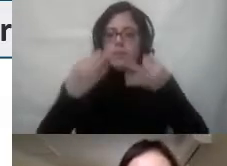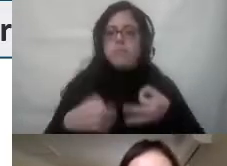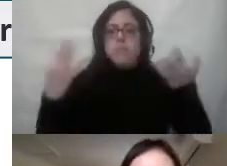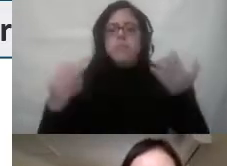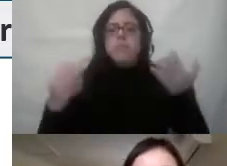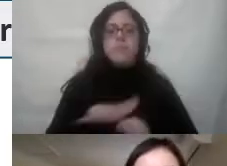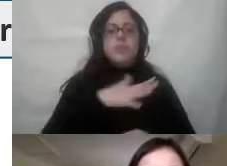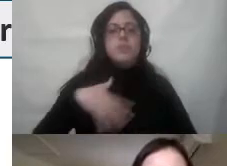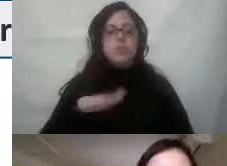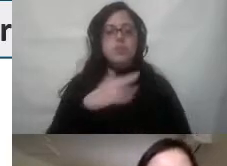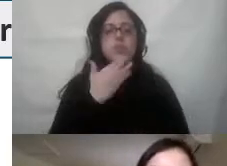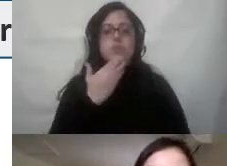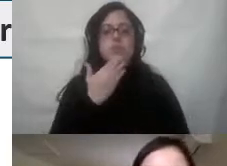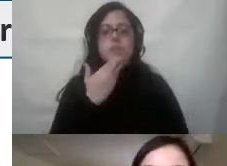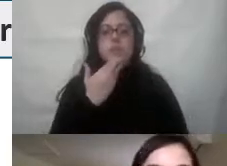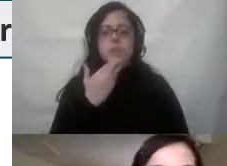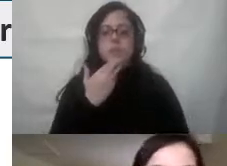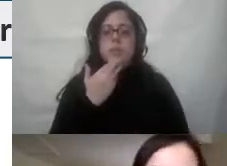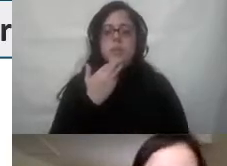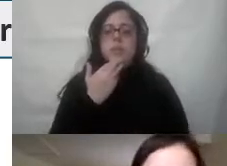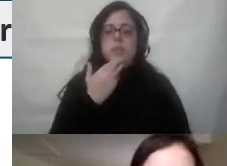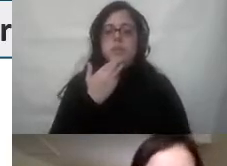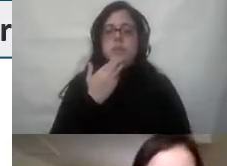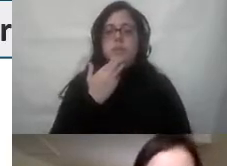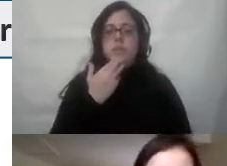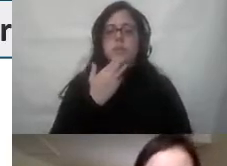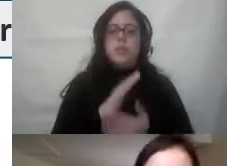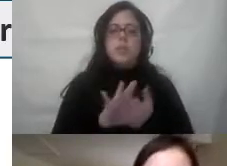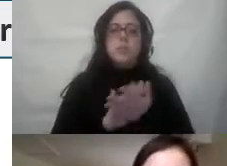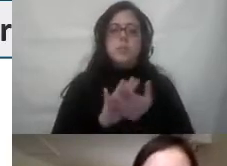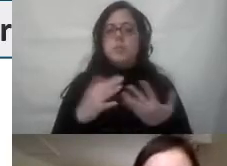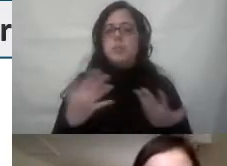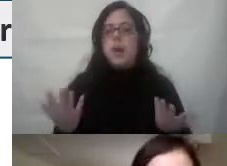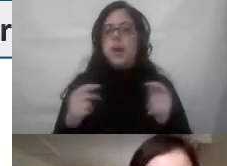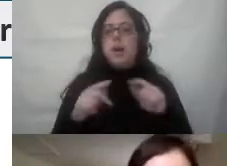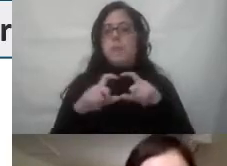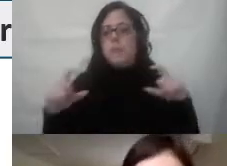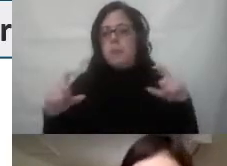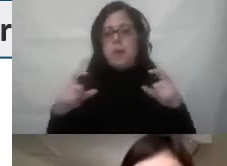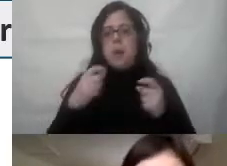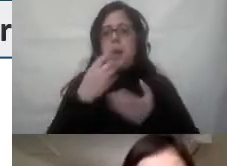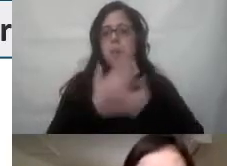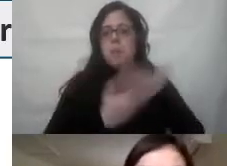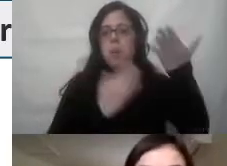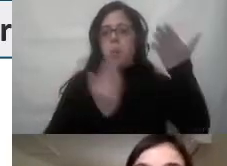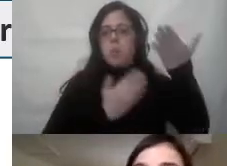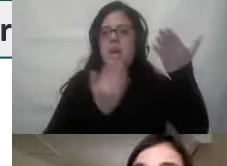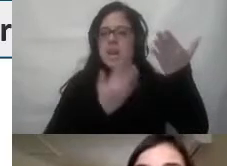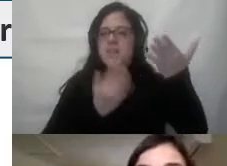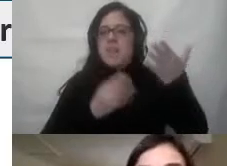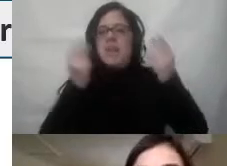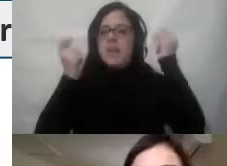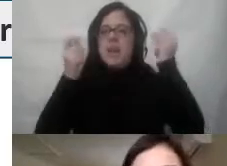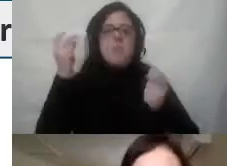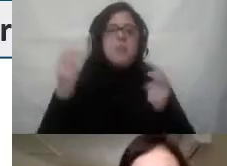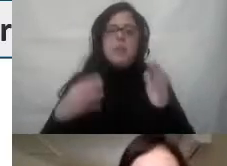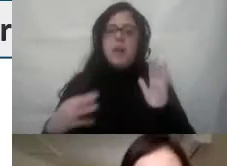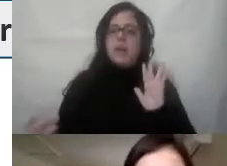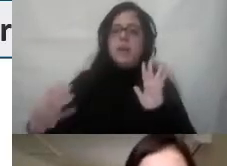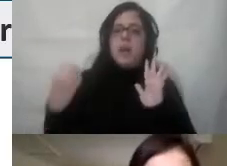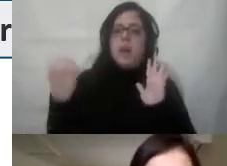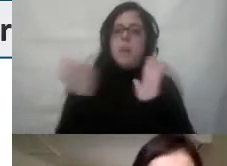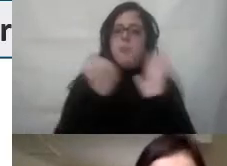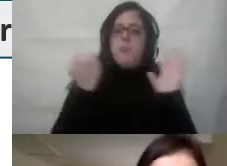situaciones en que tengan que escribir el prólogo para una revista o la editorial de una revista, que hagan entrevistas entre